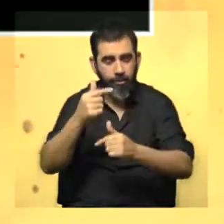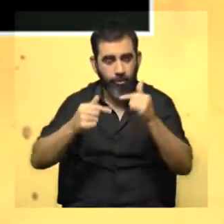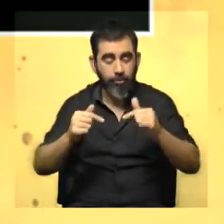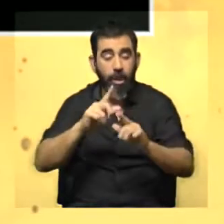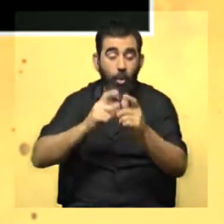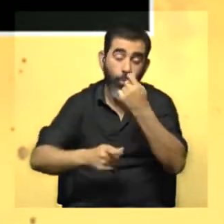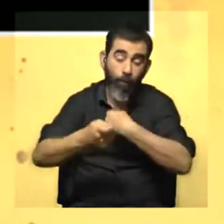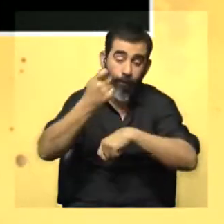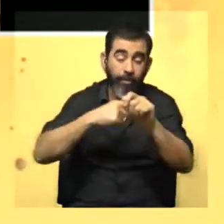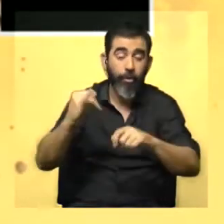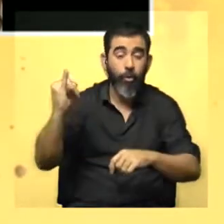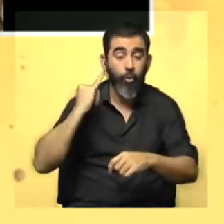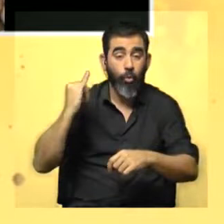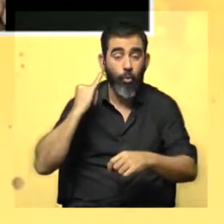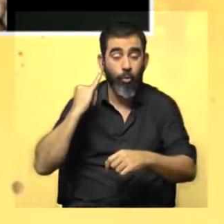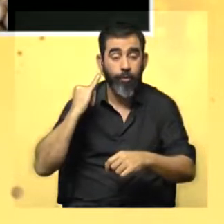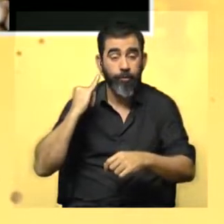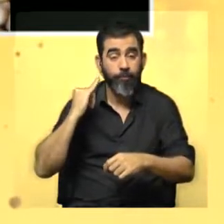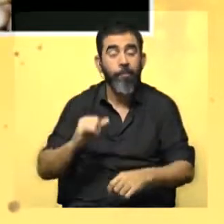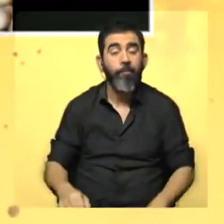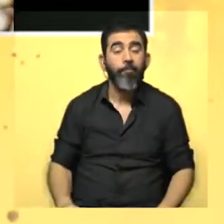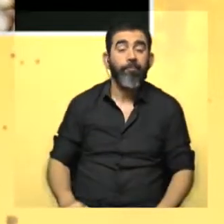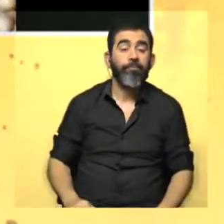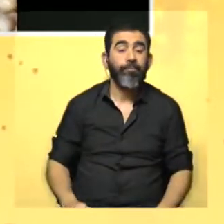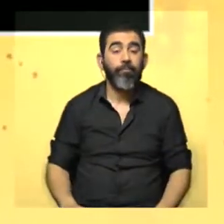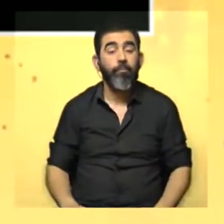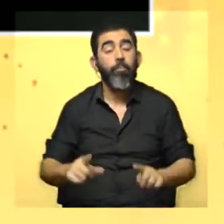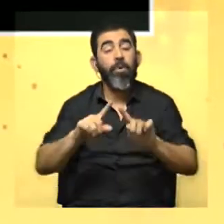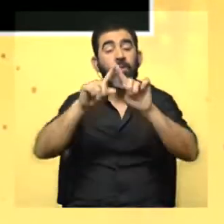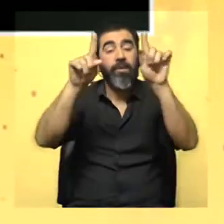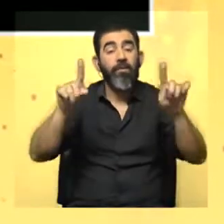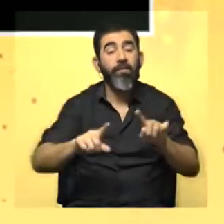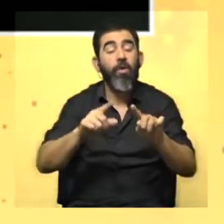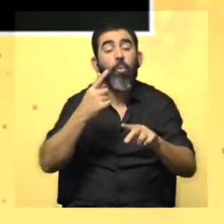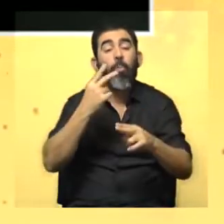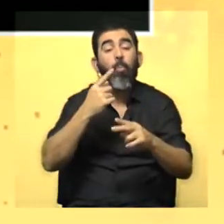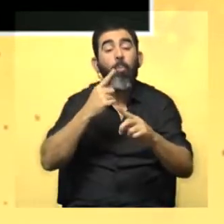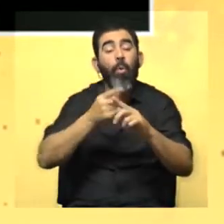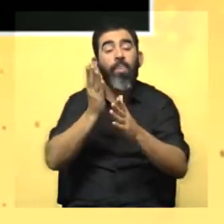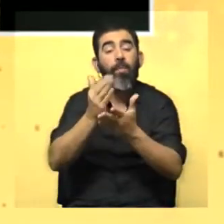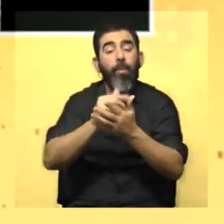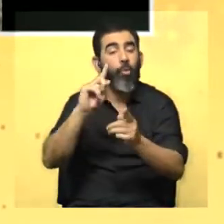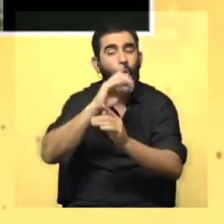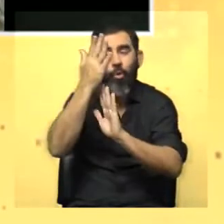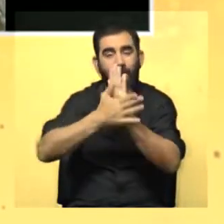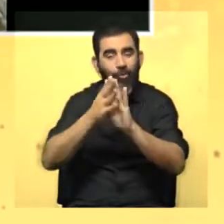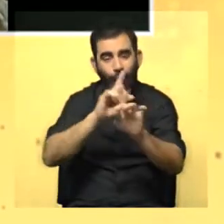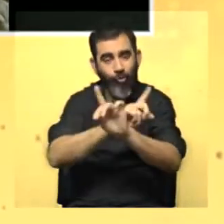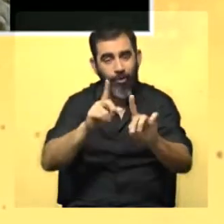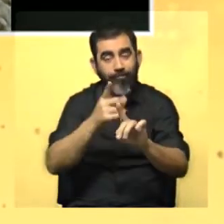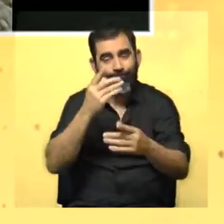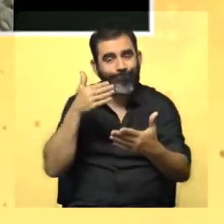puede vender en Colonia porque además como la certificación es por departamentos, no es nacional, entonces ya ahí tiene una